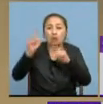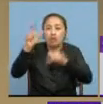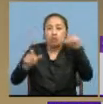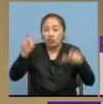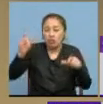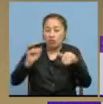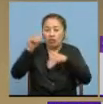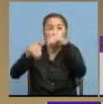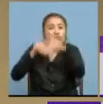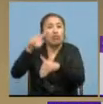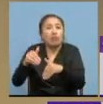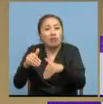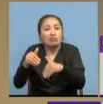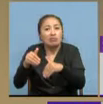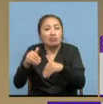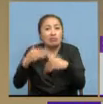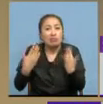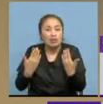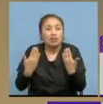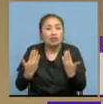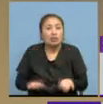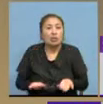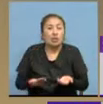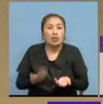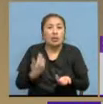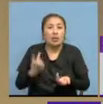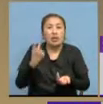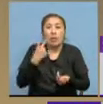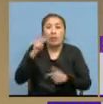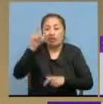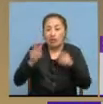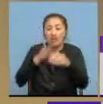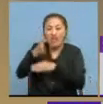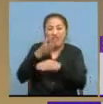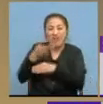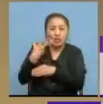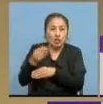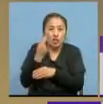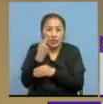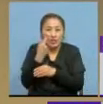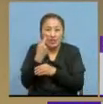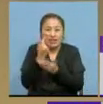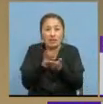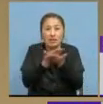participación de los votantes, es decir, que no asistieron. Es evidente los datos que se han ido